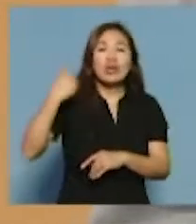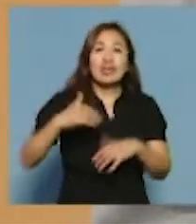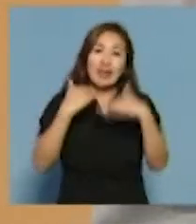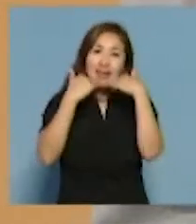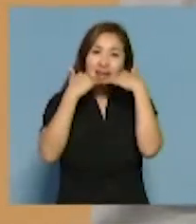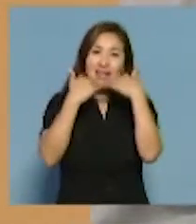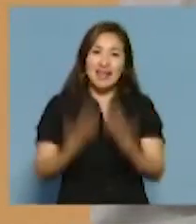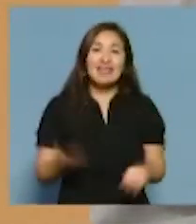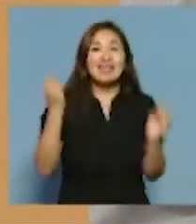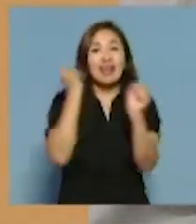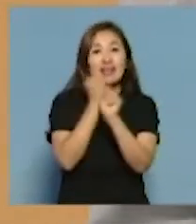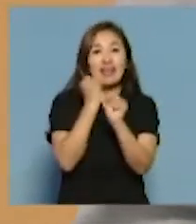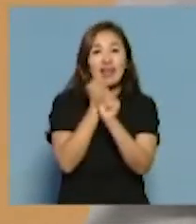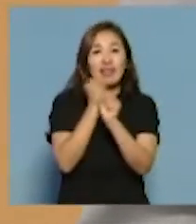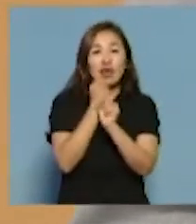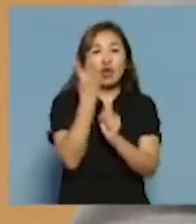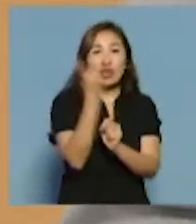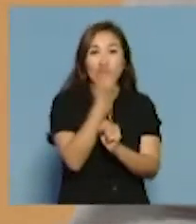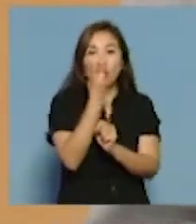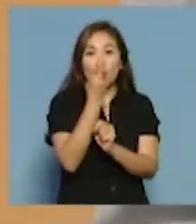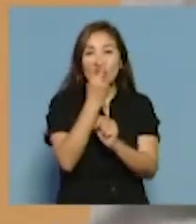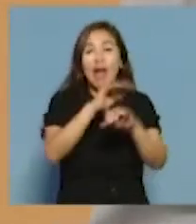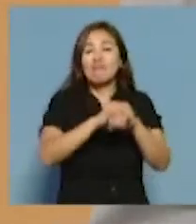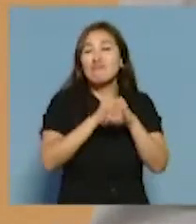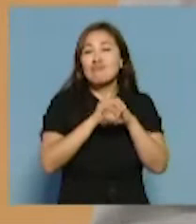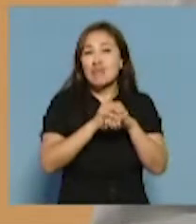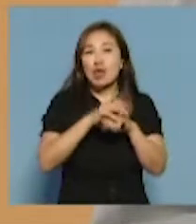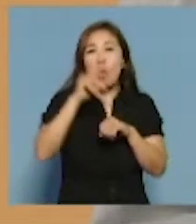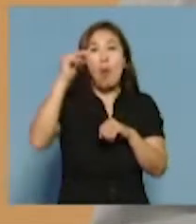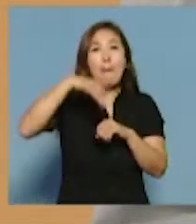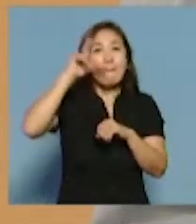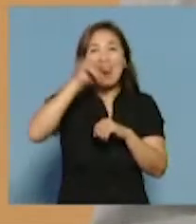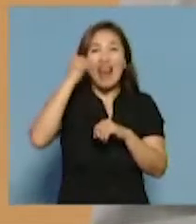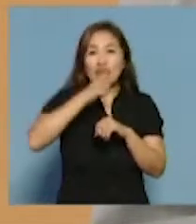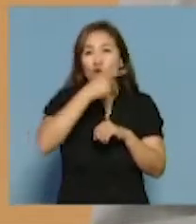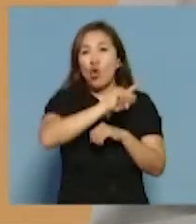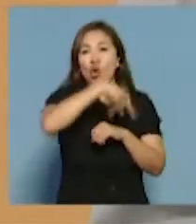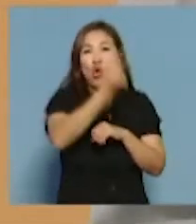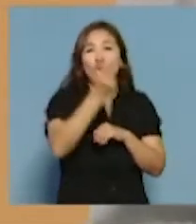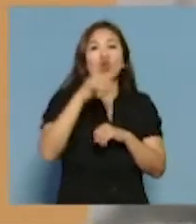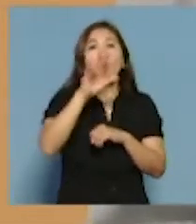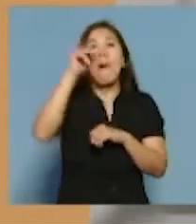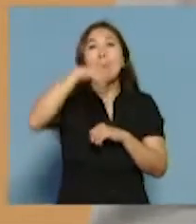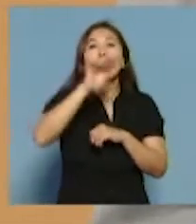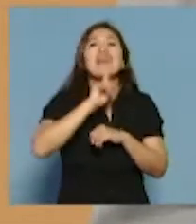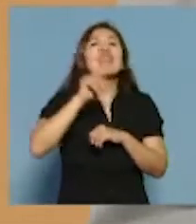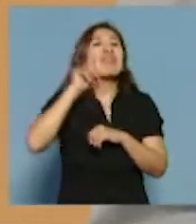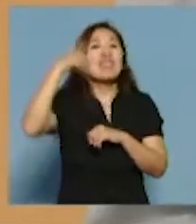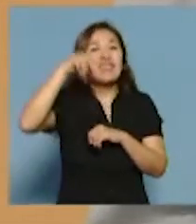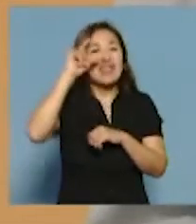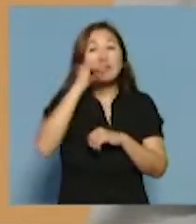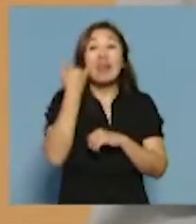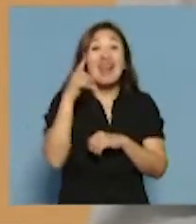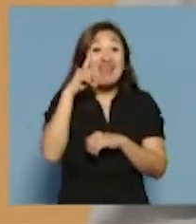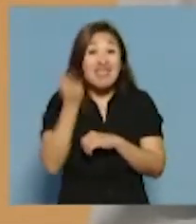a la labor de dos grandes amigos luís melano y pablo martínez todos los años para el